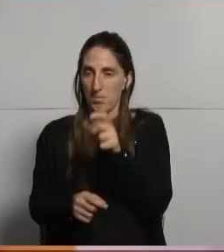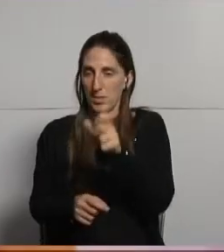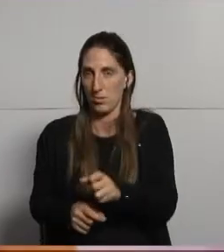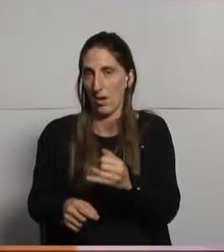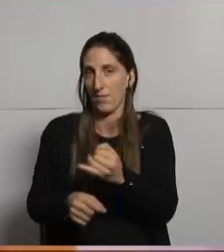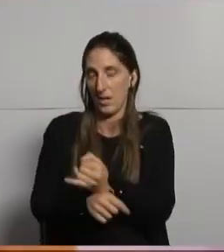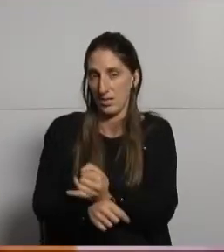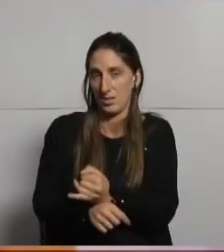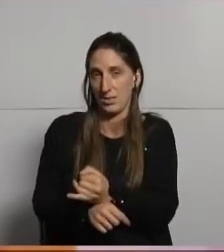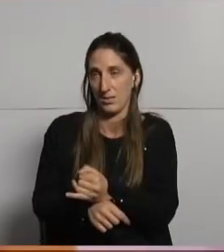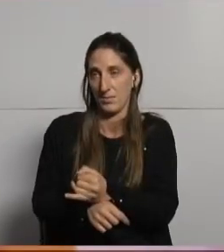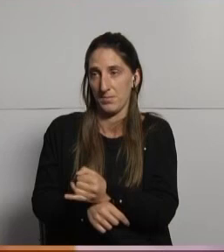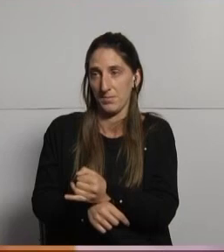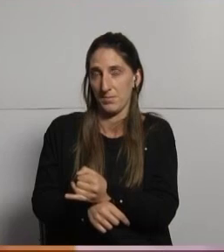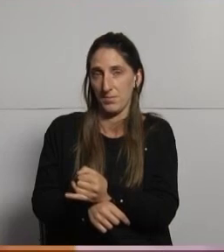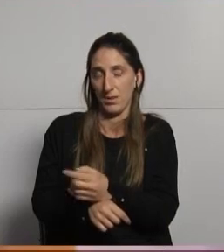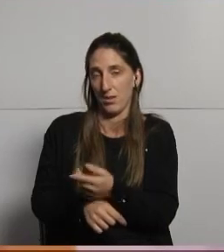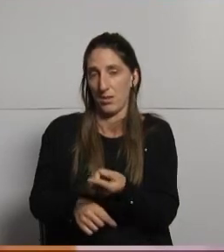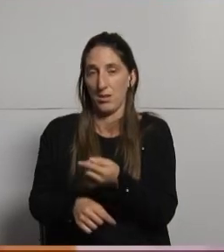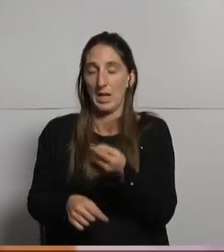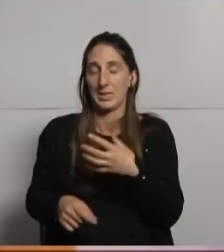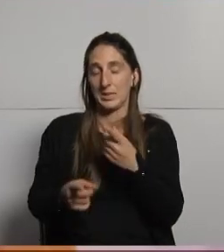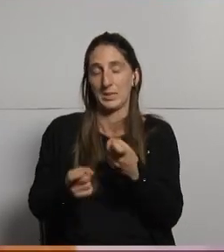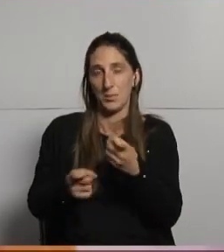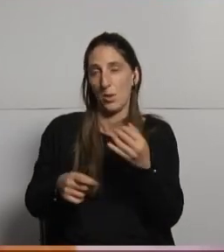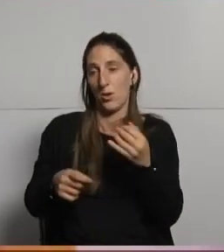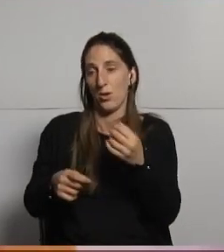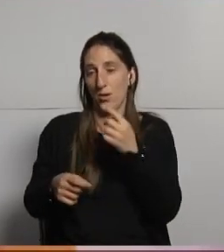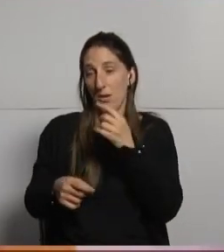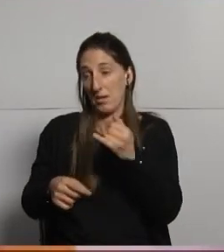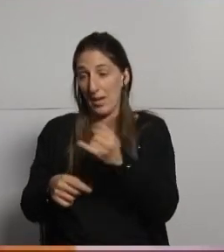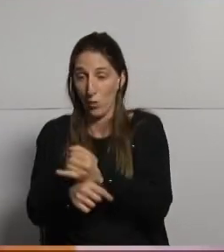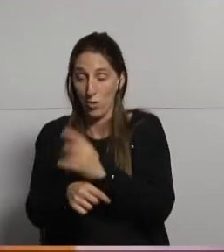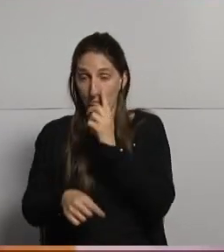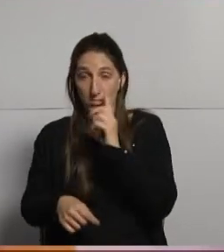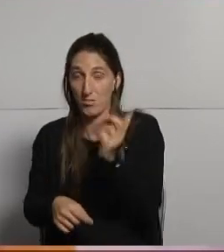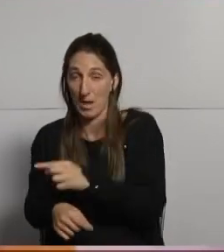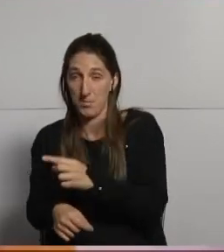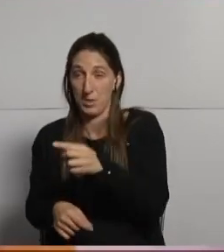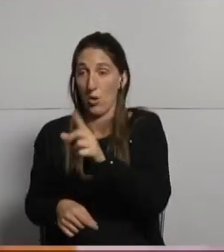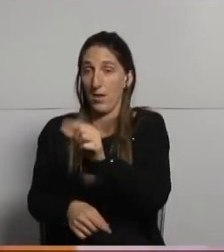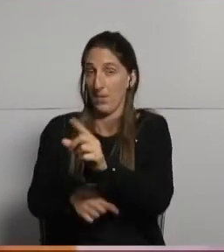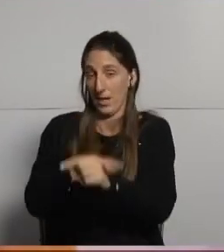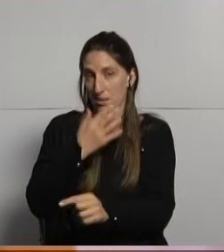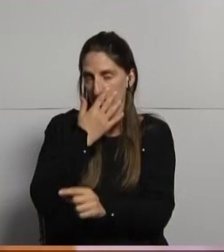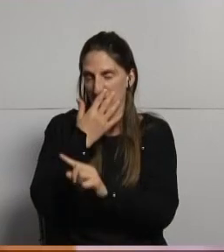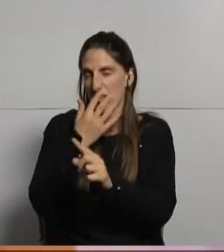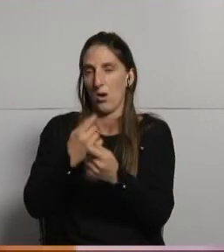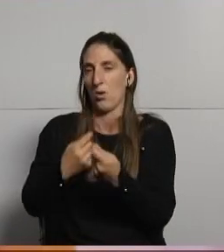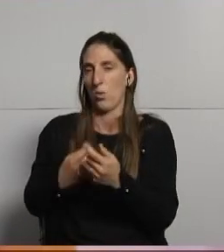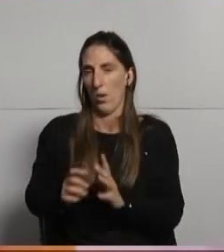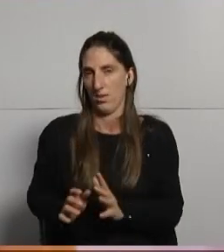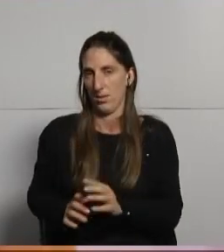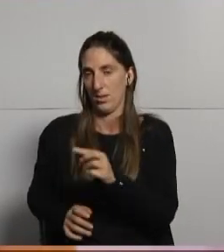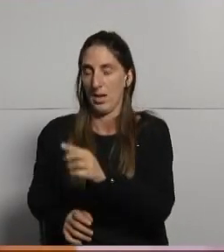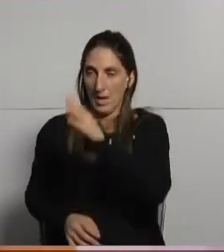que se trata es de fallar corto y barato. Es decir, si fallo, fallo rápidamente y barato, que no me cueste. Y en base a